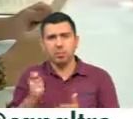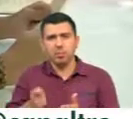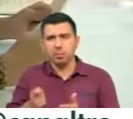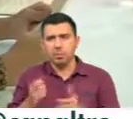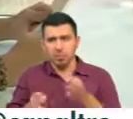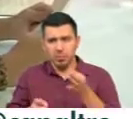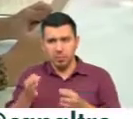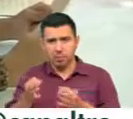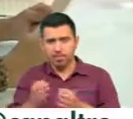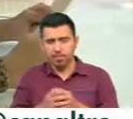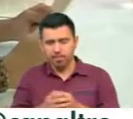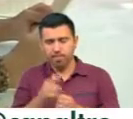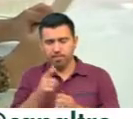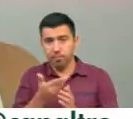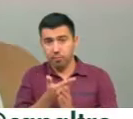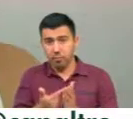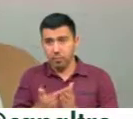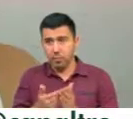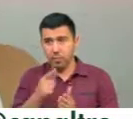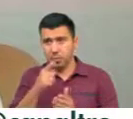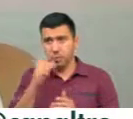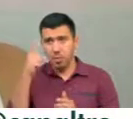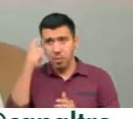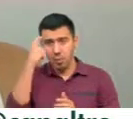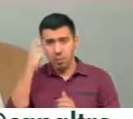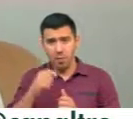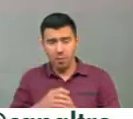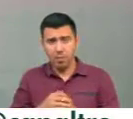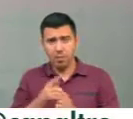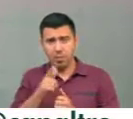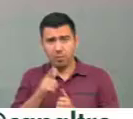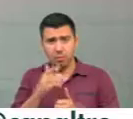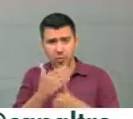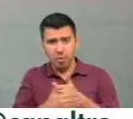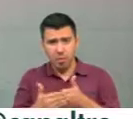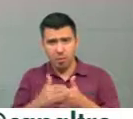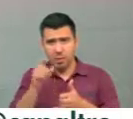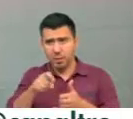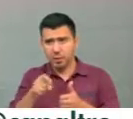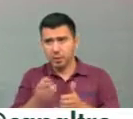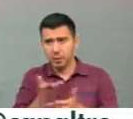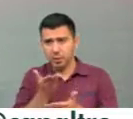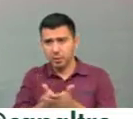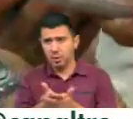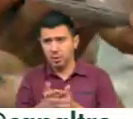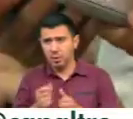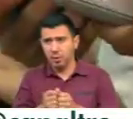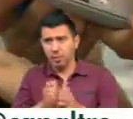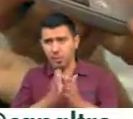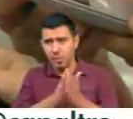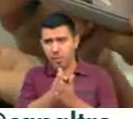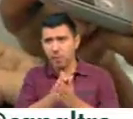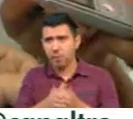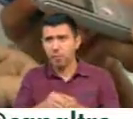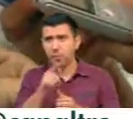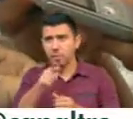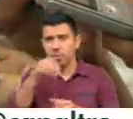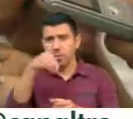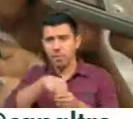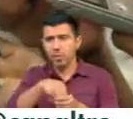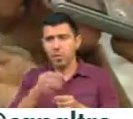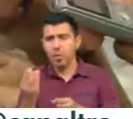con el país y de aprobar el famoso fast-track estamos solicitando expresamente a la comisión de implementación